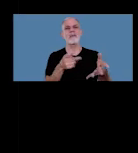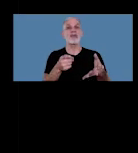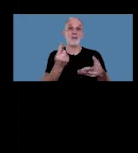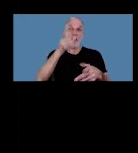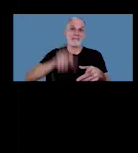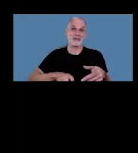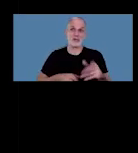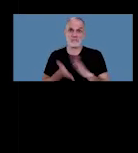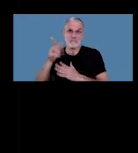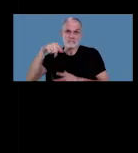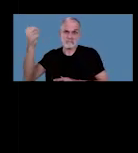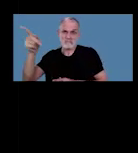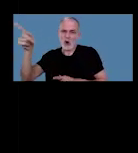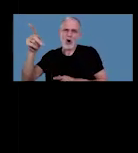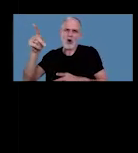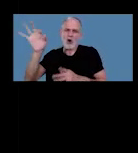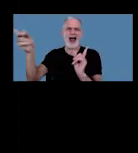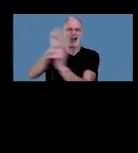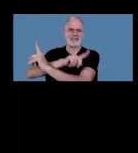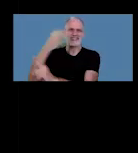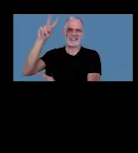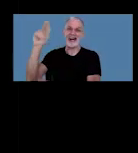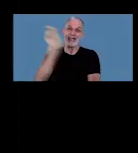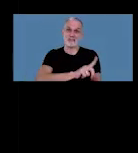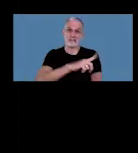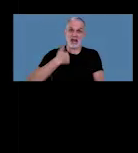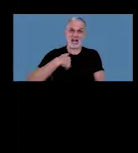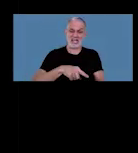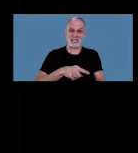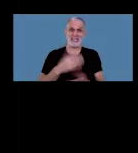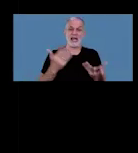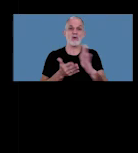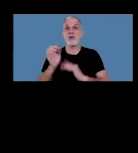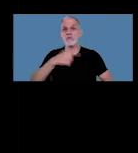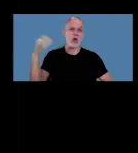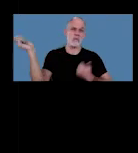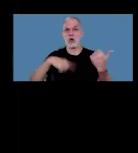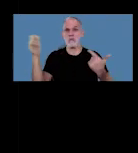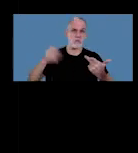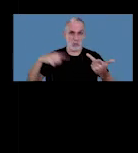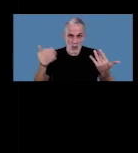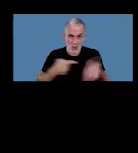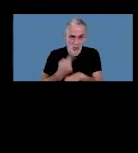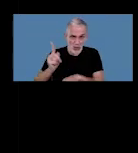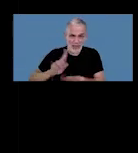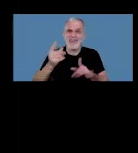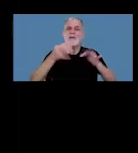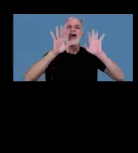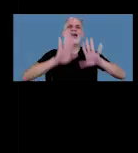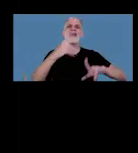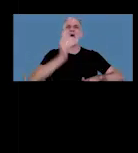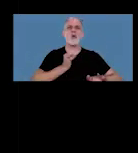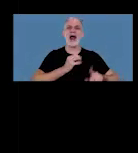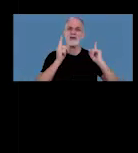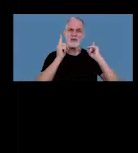de Argentina o bien un extranjero que viene a Argentina, ¿no pueden salir y entrar de Argentina? ¿Tienen que permanecer un año, ya